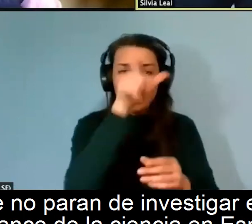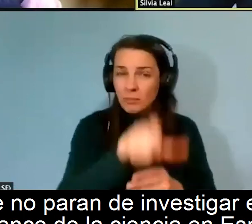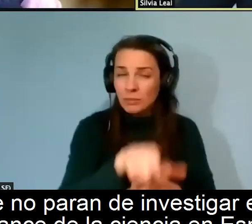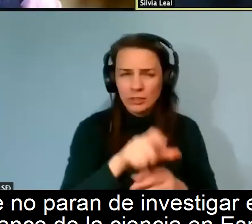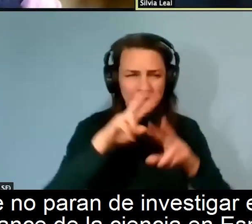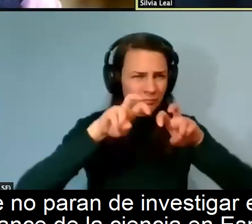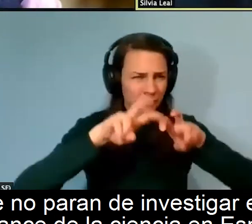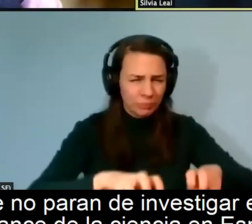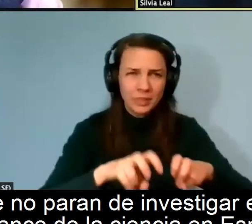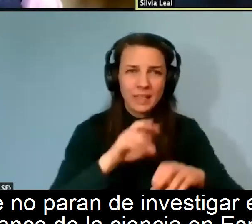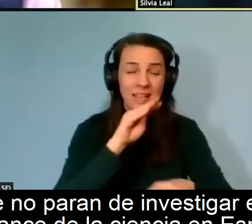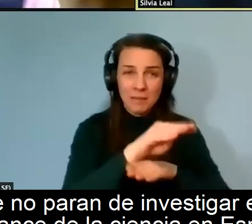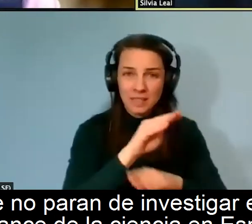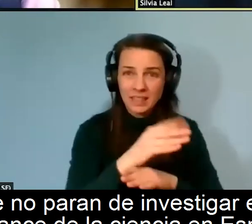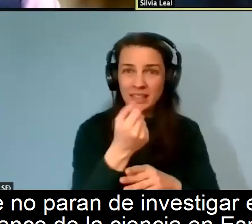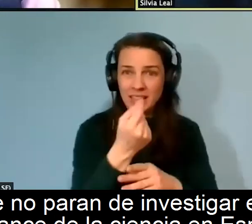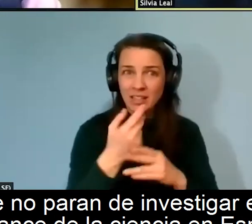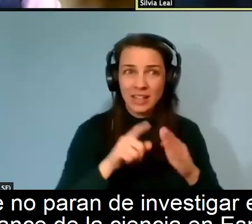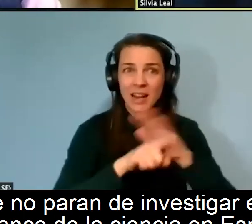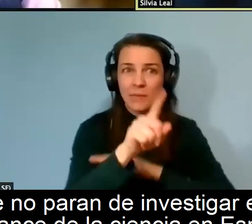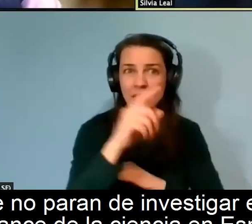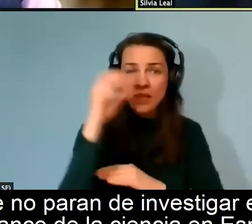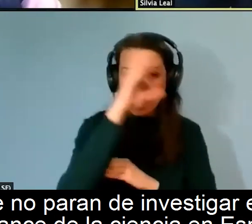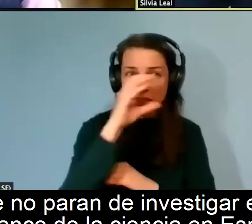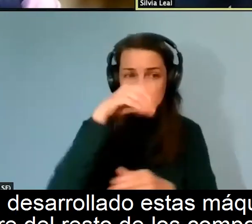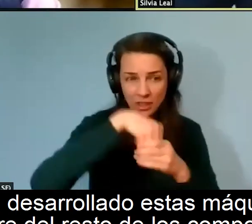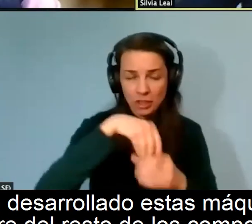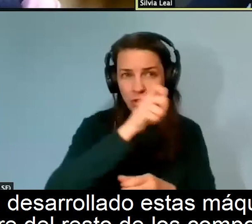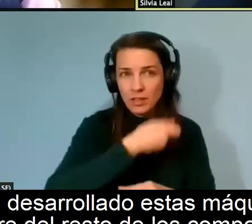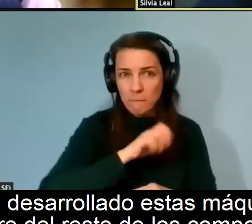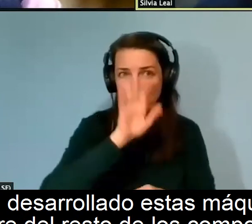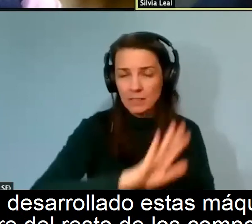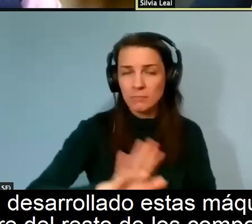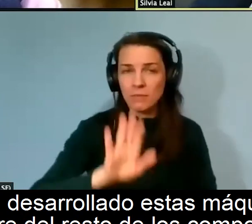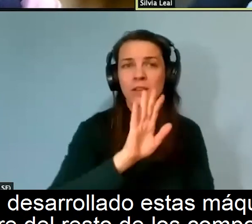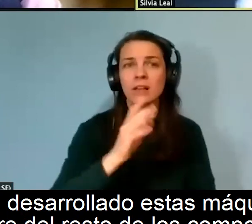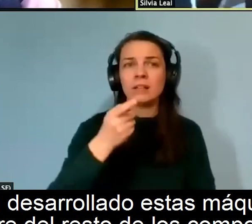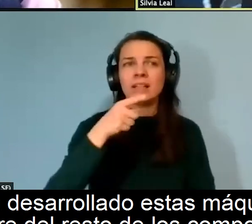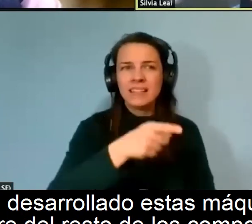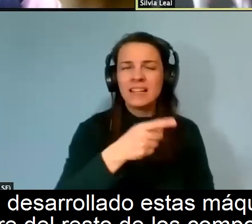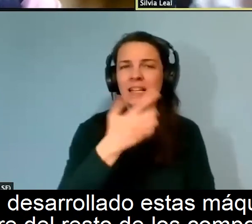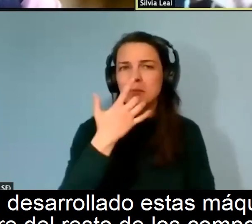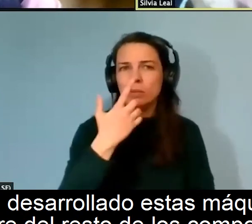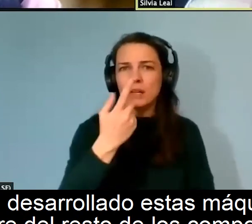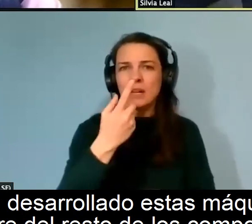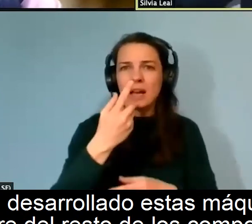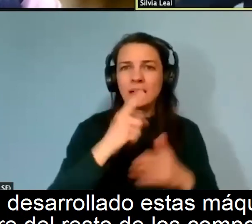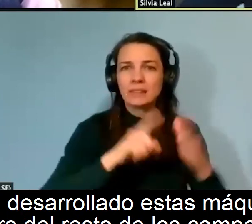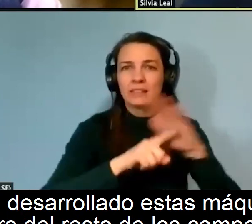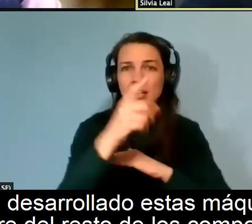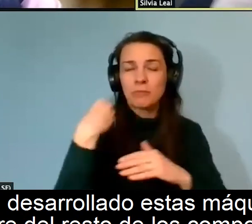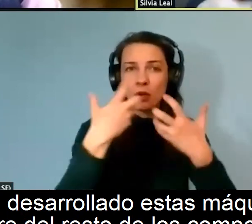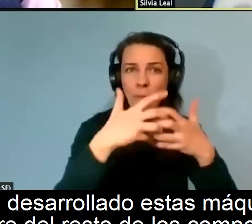de invertir dinero en el avance de la ciencia en España. Y, por ejemplo, él ha desarrollado estas máquinas